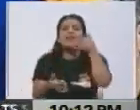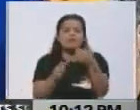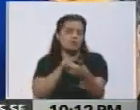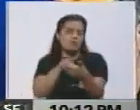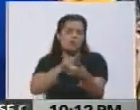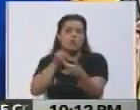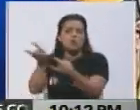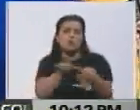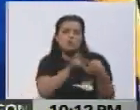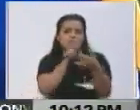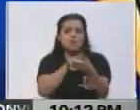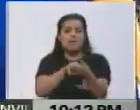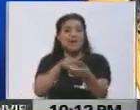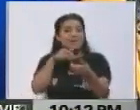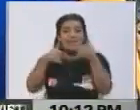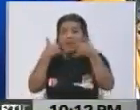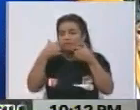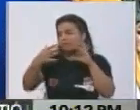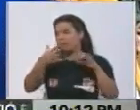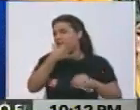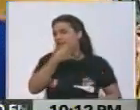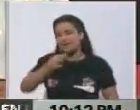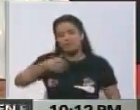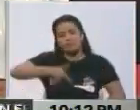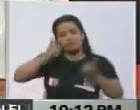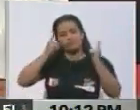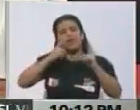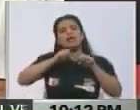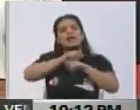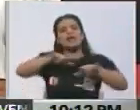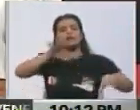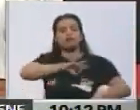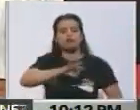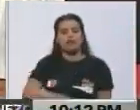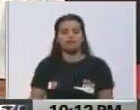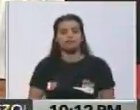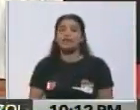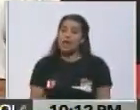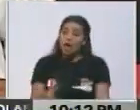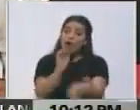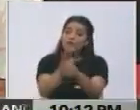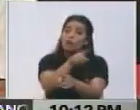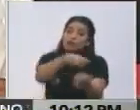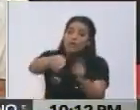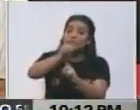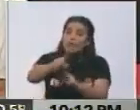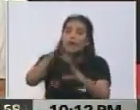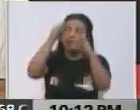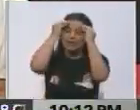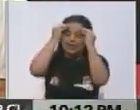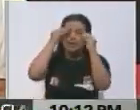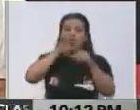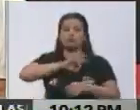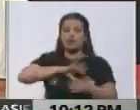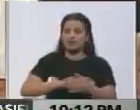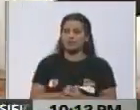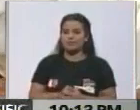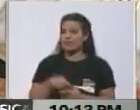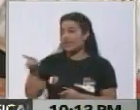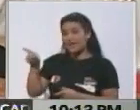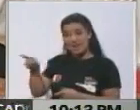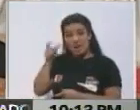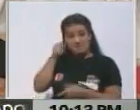herramienta fundamental para todo este tema de las redes sociales. Entonces, entremos en las redes sociales. Nuestro comandante fue... Daniela, está pasando pionero. En Snapchat ahorita.